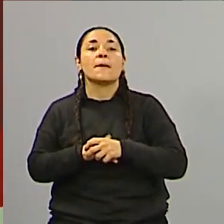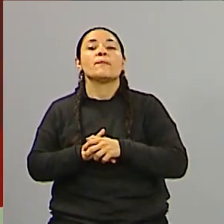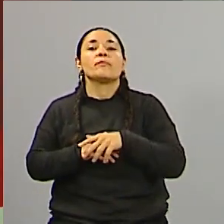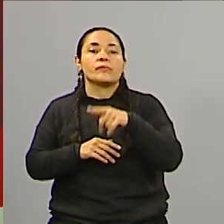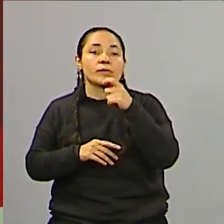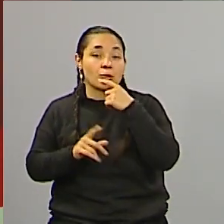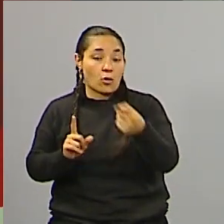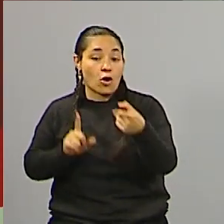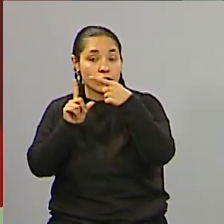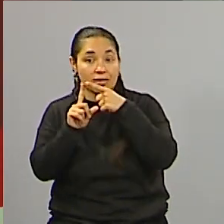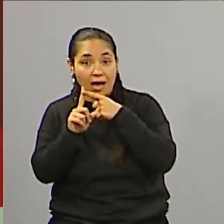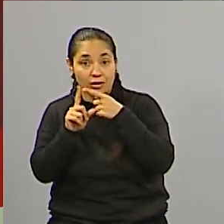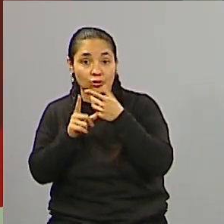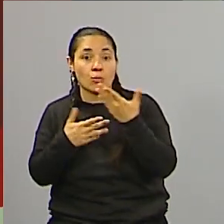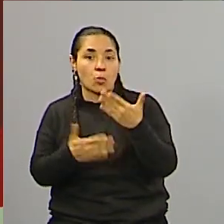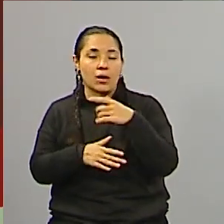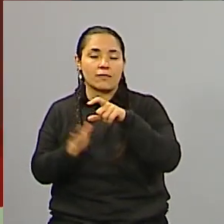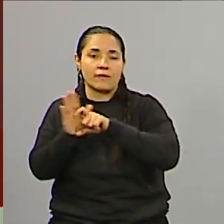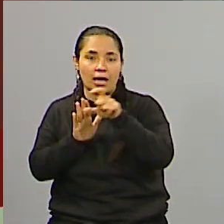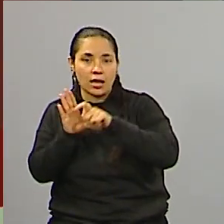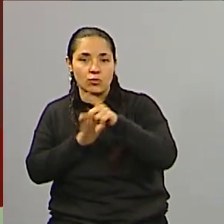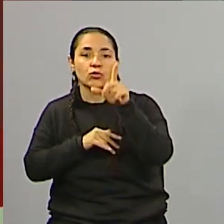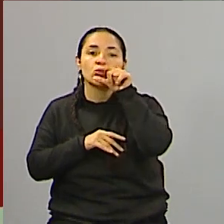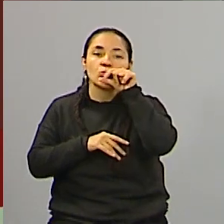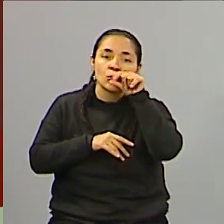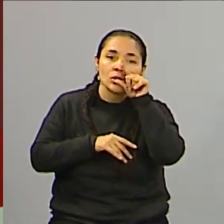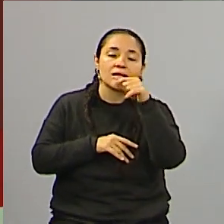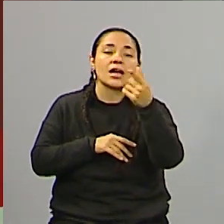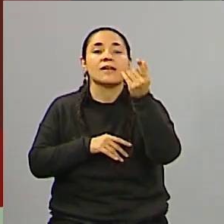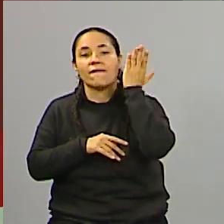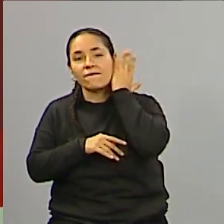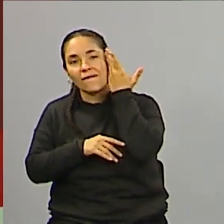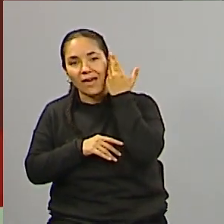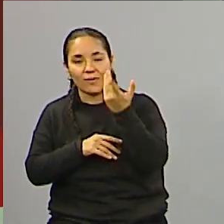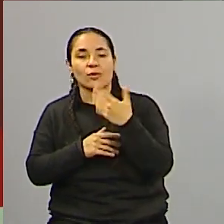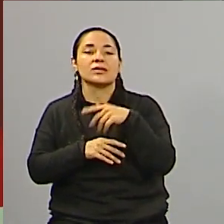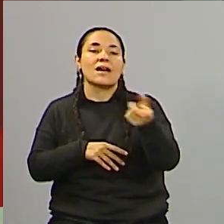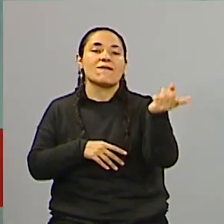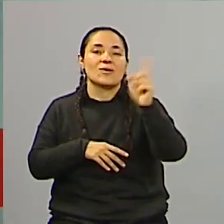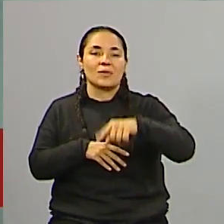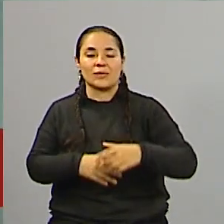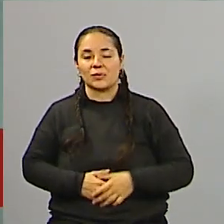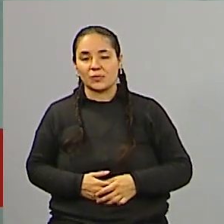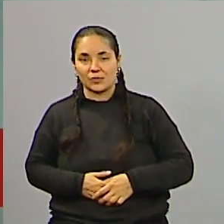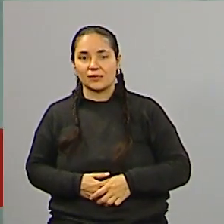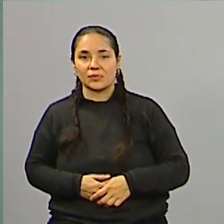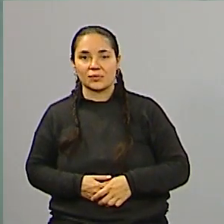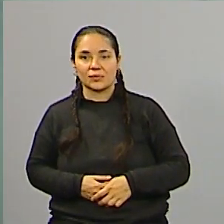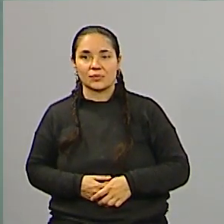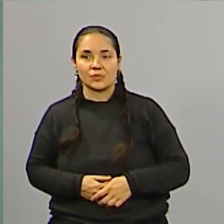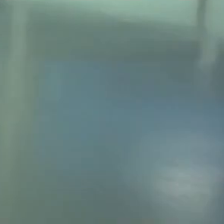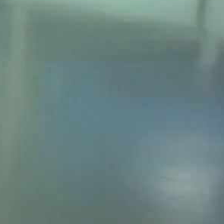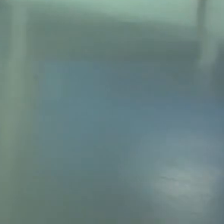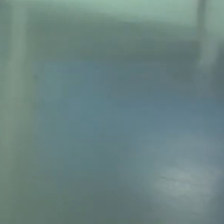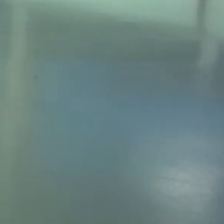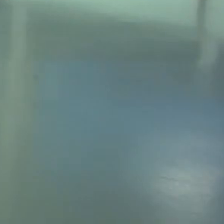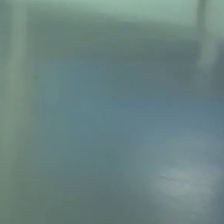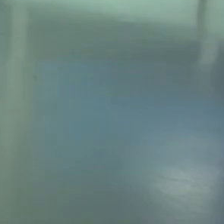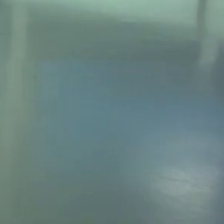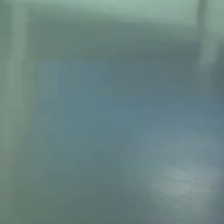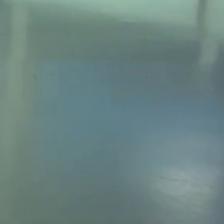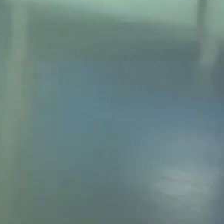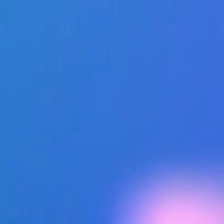shopping. La gente busca seguridad y ahí es cuando empiezan los barrios privados. Y el barrio privado se va a hacer fuera de